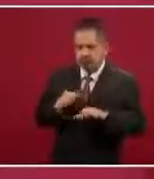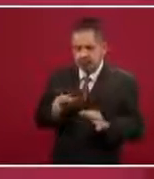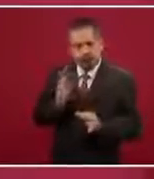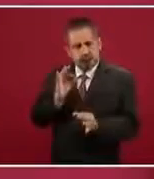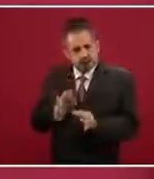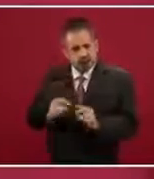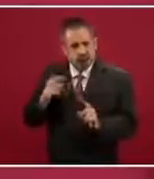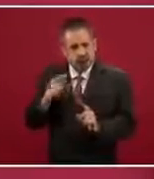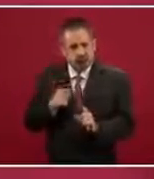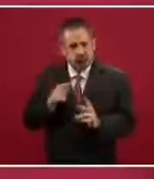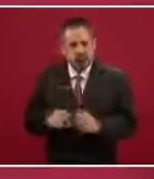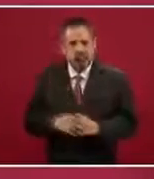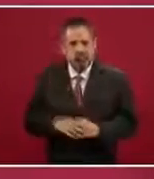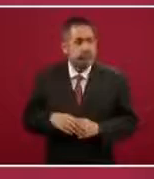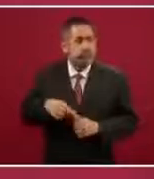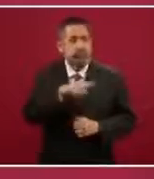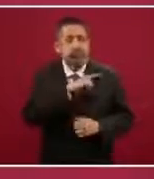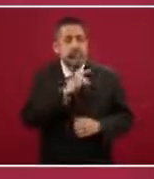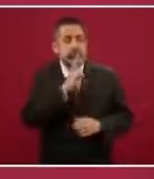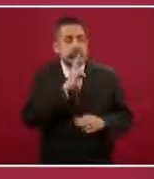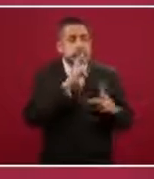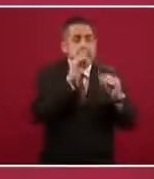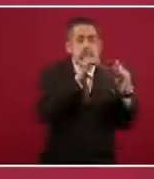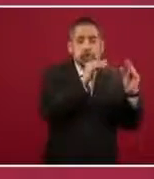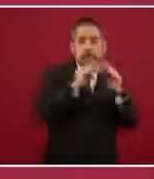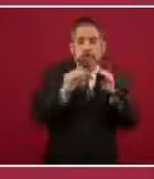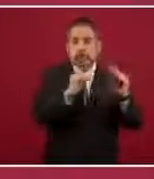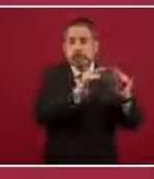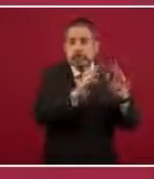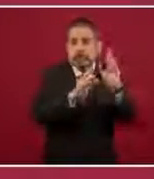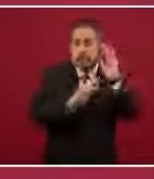los rumores,